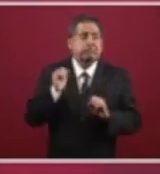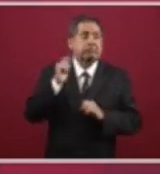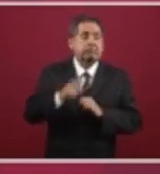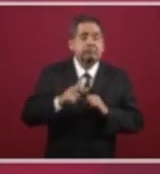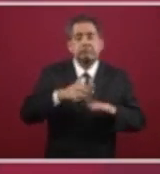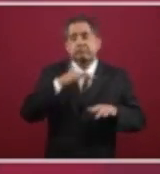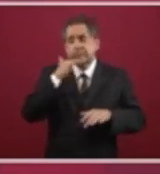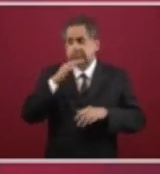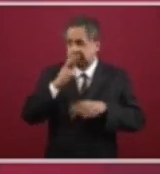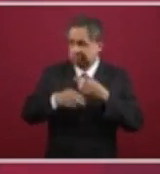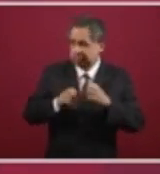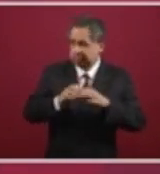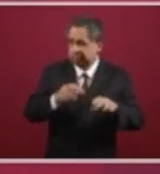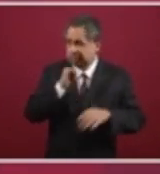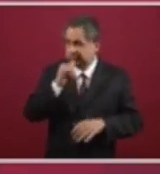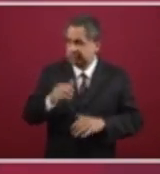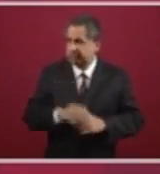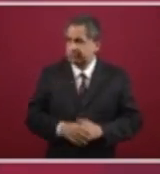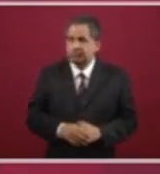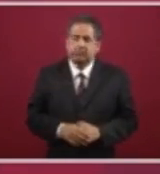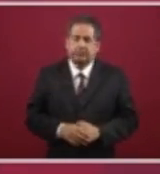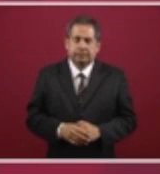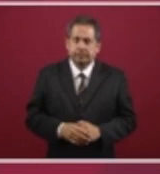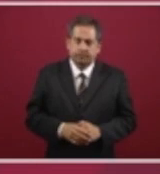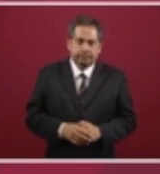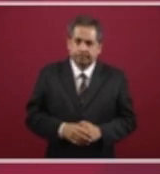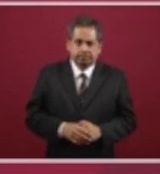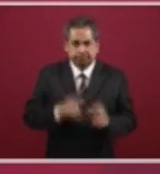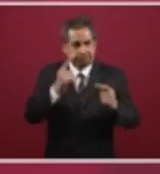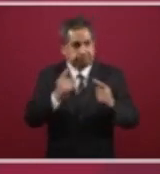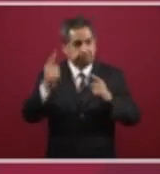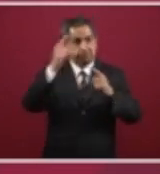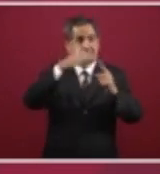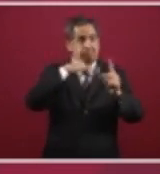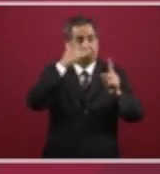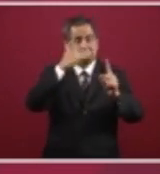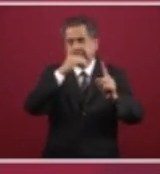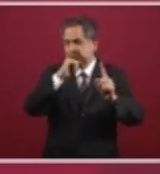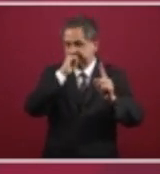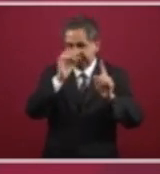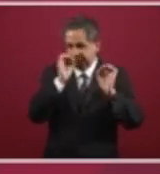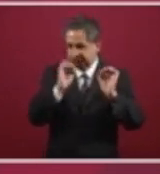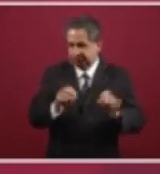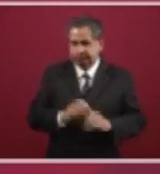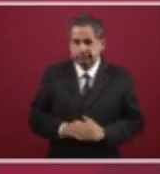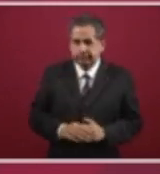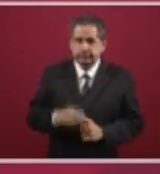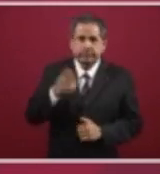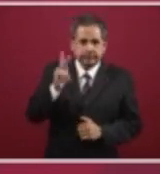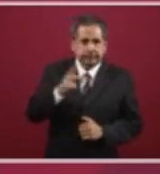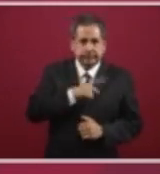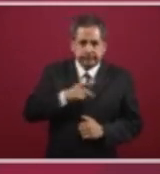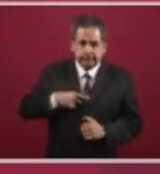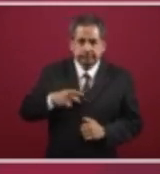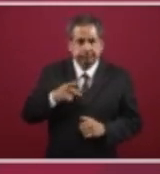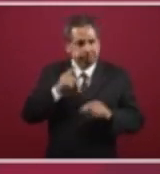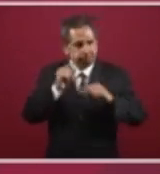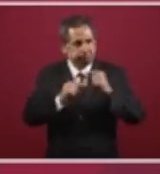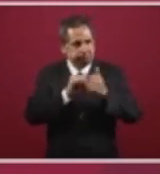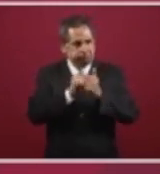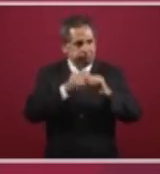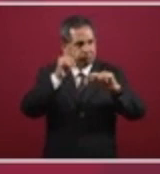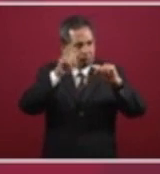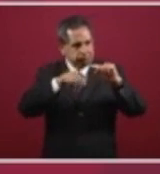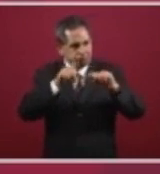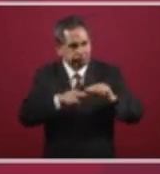acto de corrupción arriba. pero tenemos que ir limpiando.